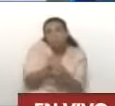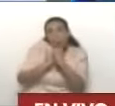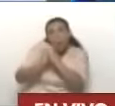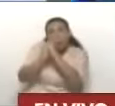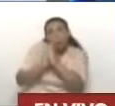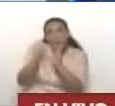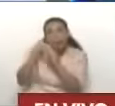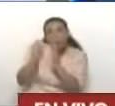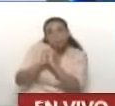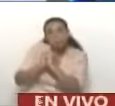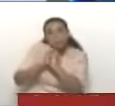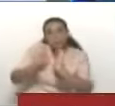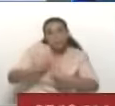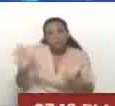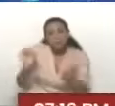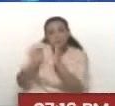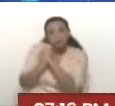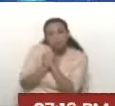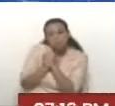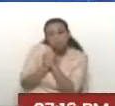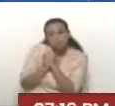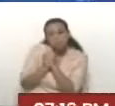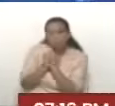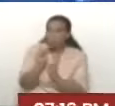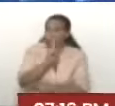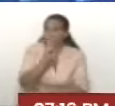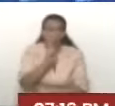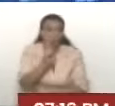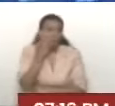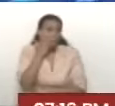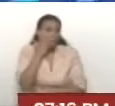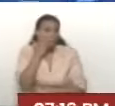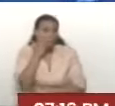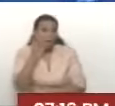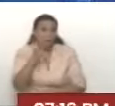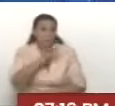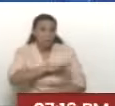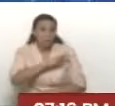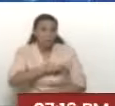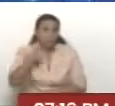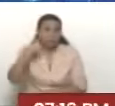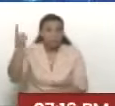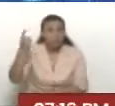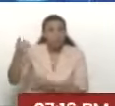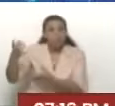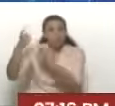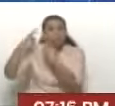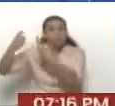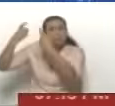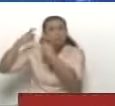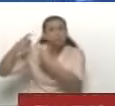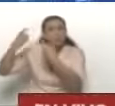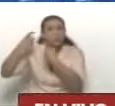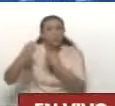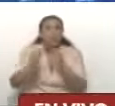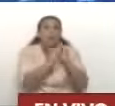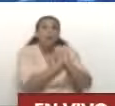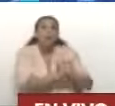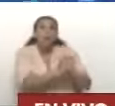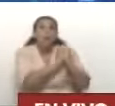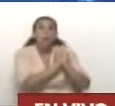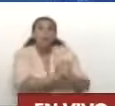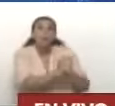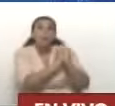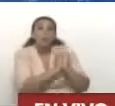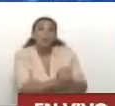que es importante. La oración es muy importante. De hecho, nuestro Señor Jesucristo nos dejó una oración